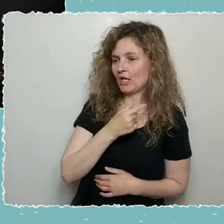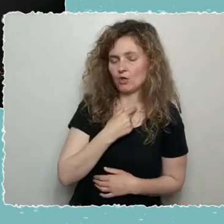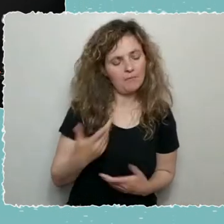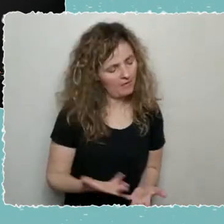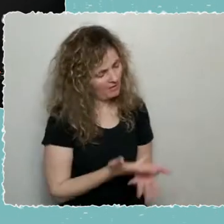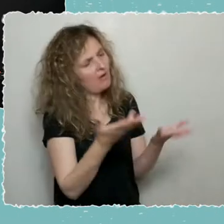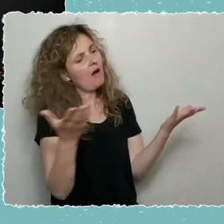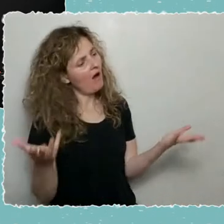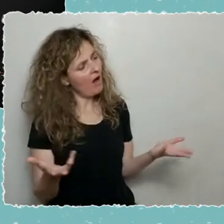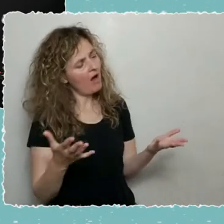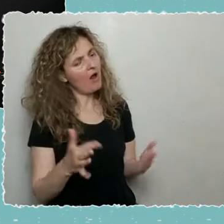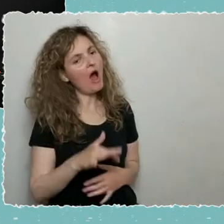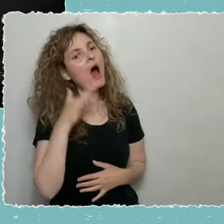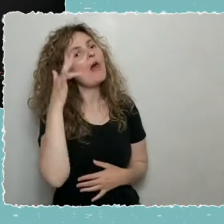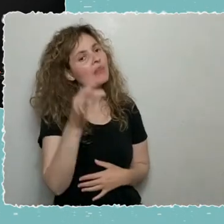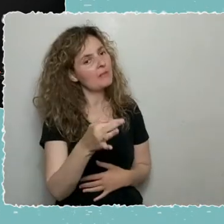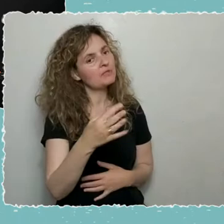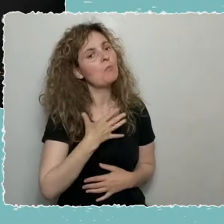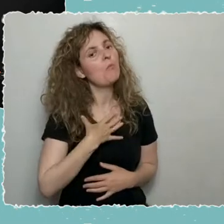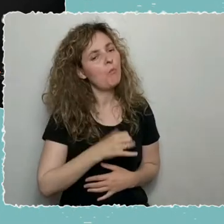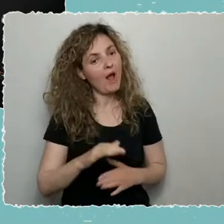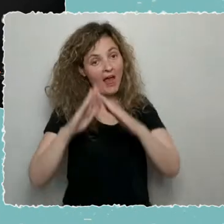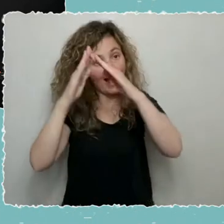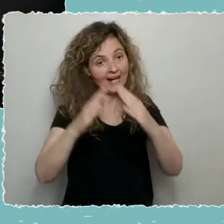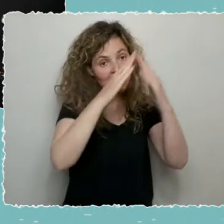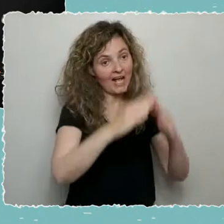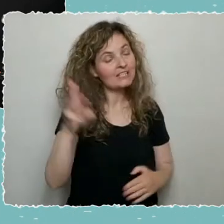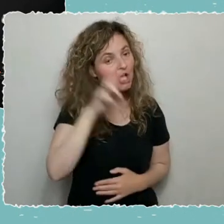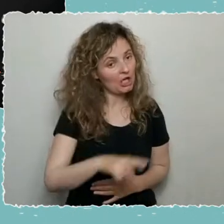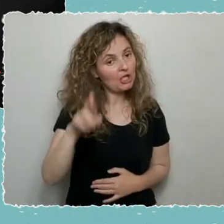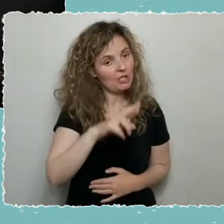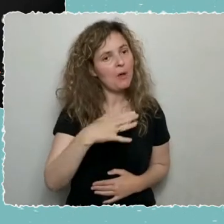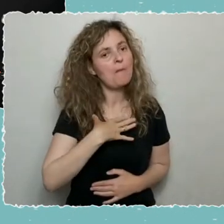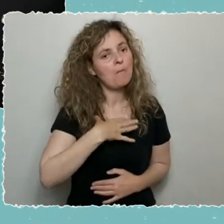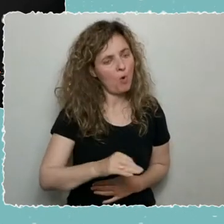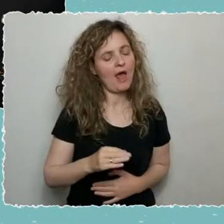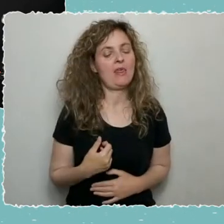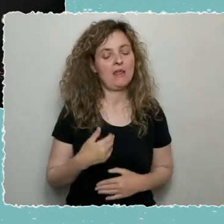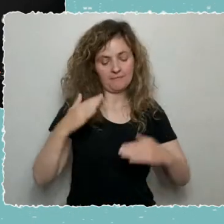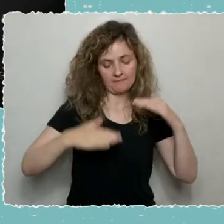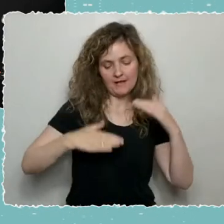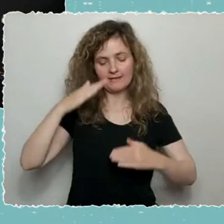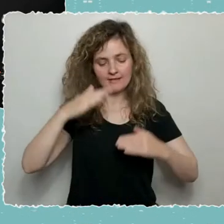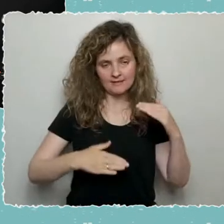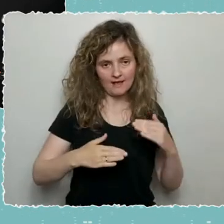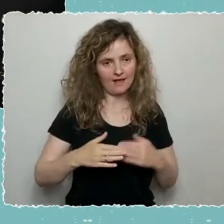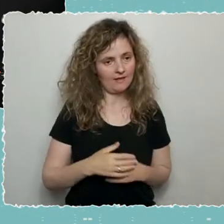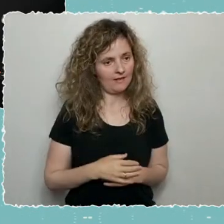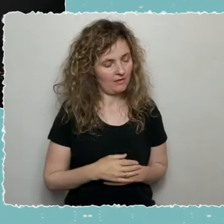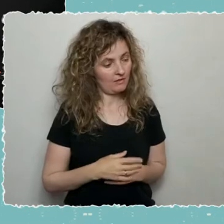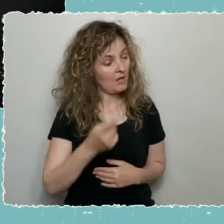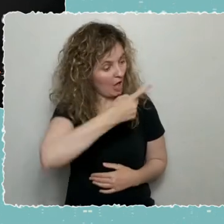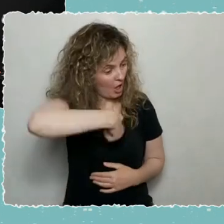gusta. Si, home, e ademais, poden repetir dende a casa, eh? Poden facer así, tan, tan,